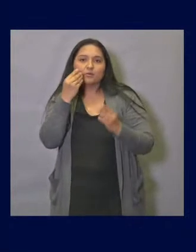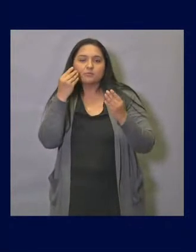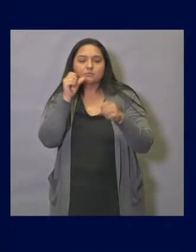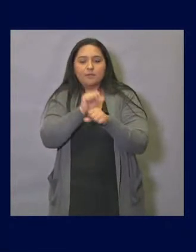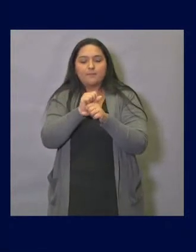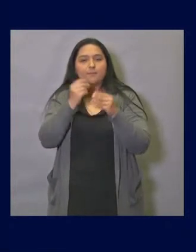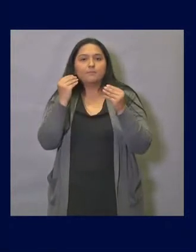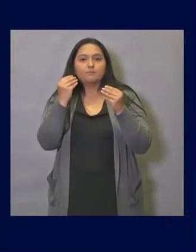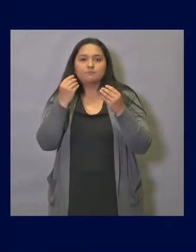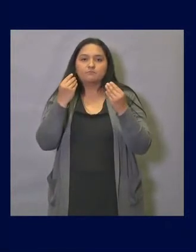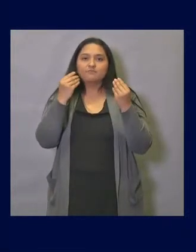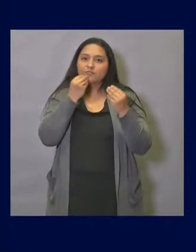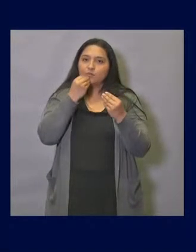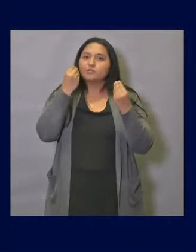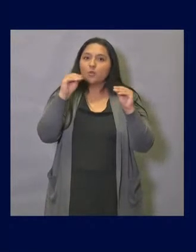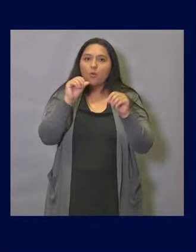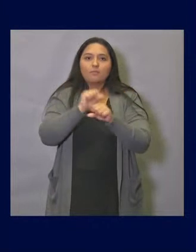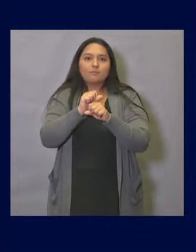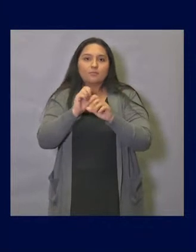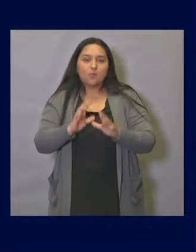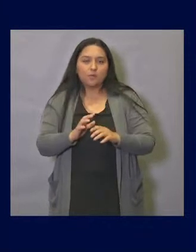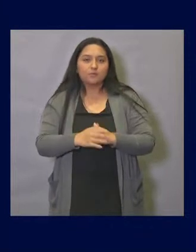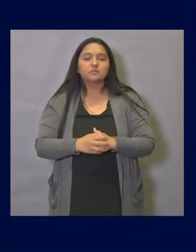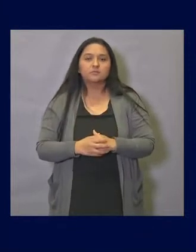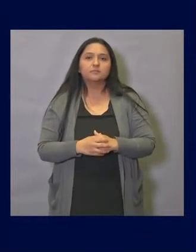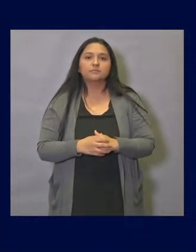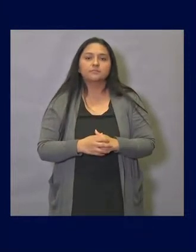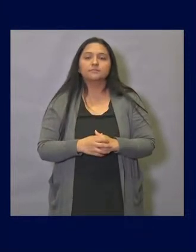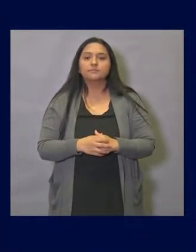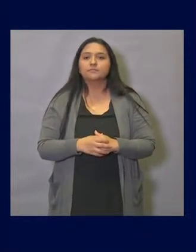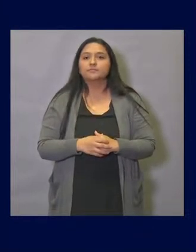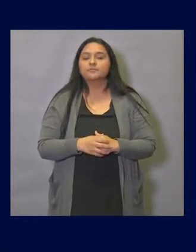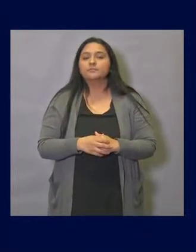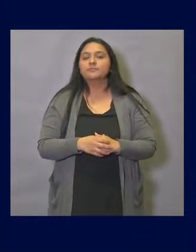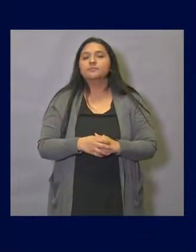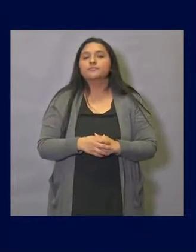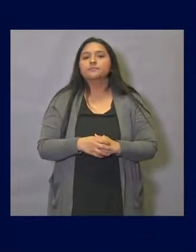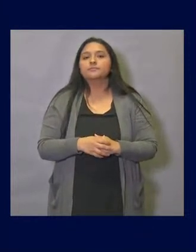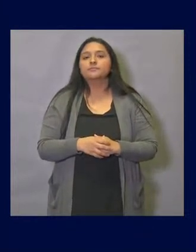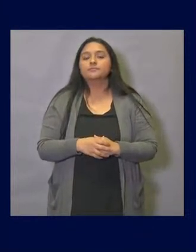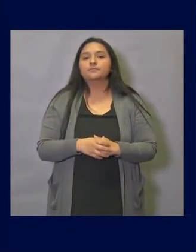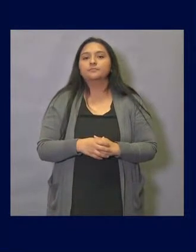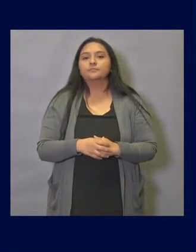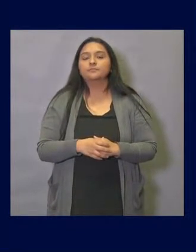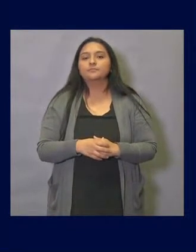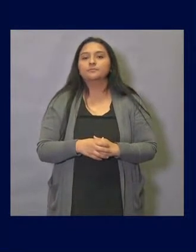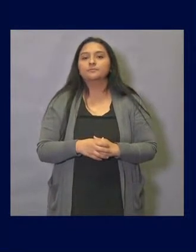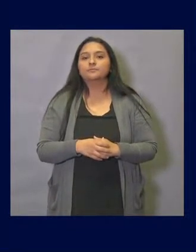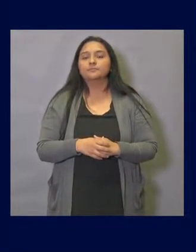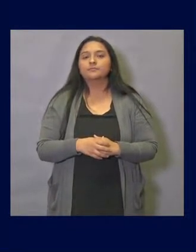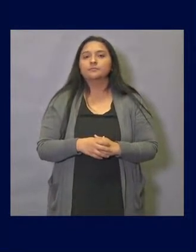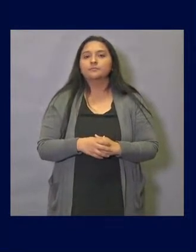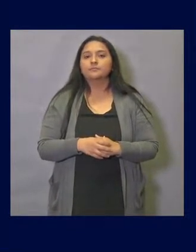de Trabajadores Unidos de Alimentos y Comercio, por sus siglas en inglés